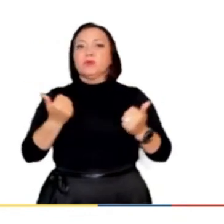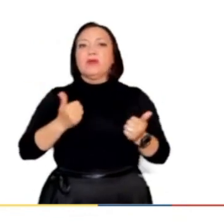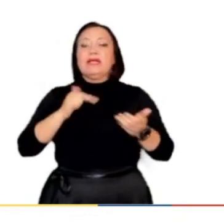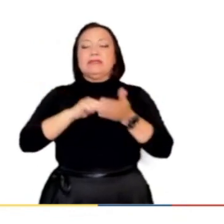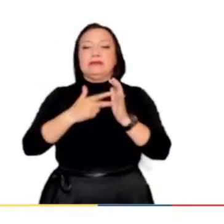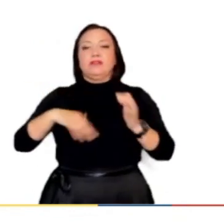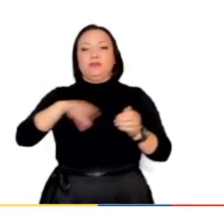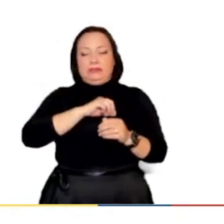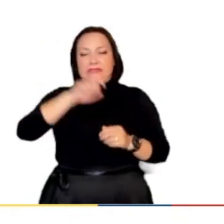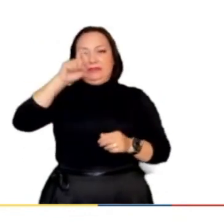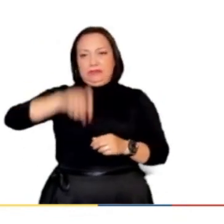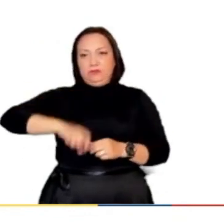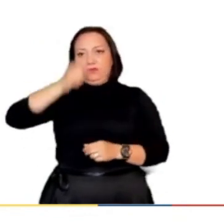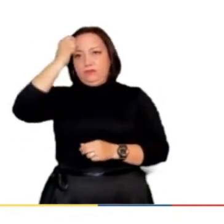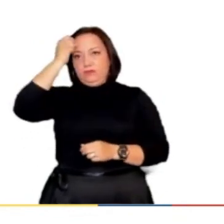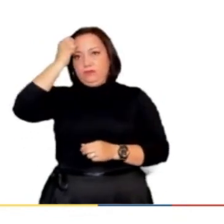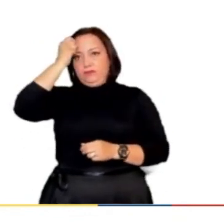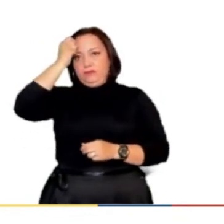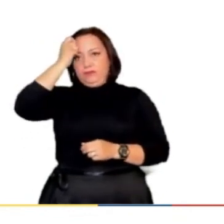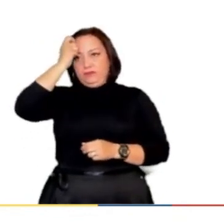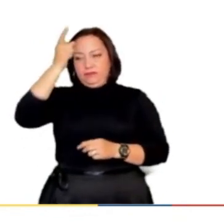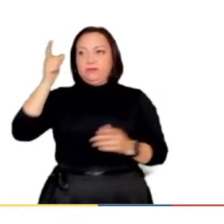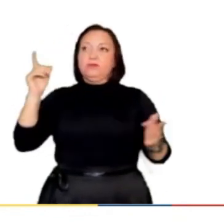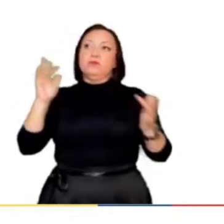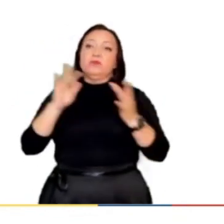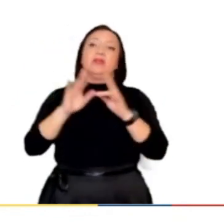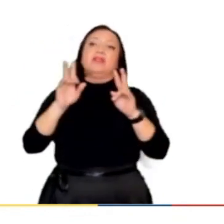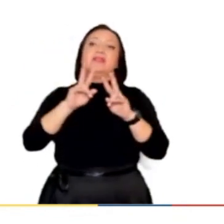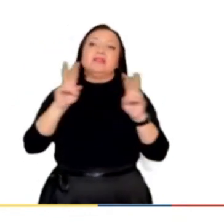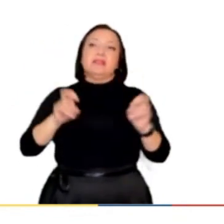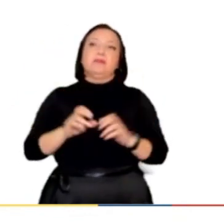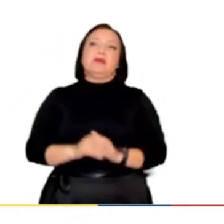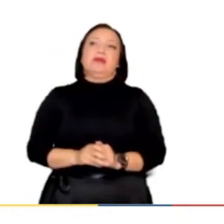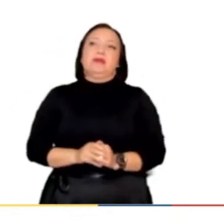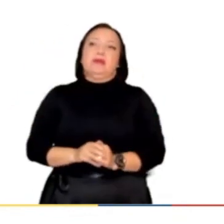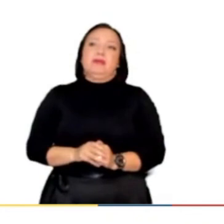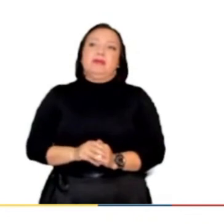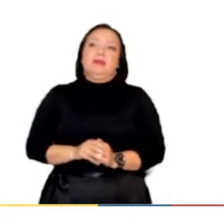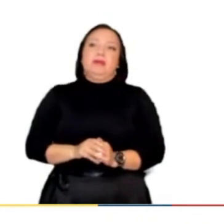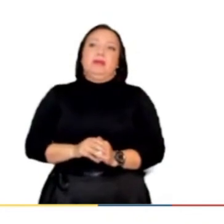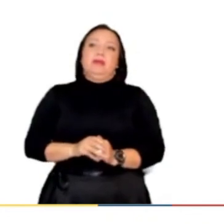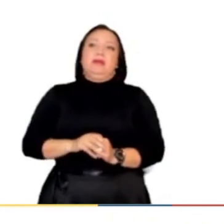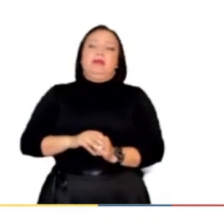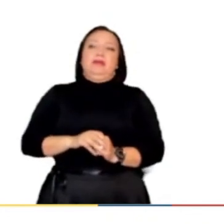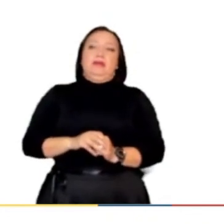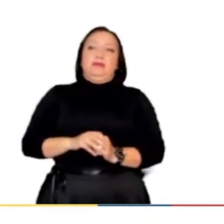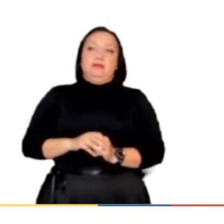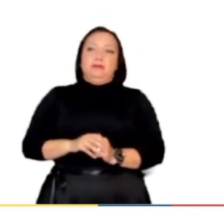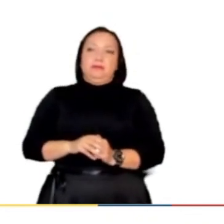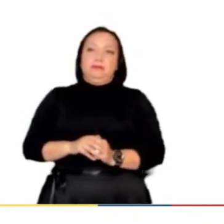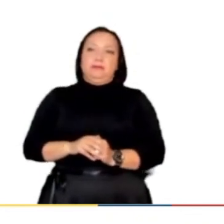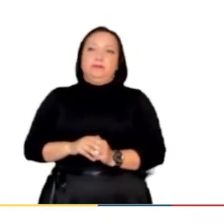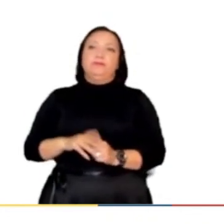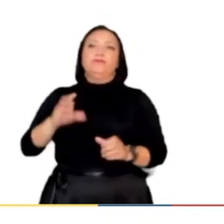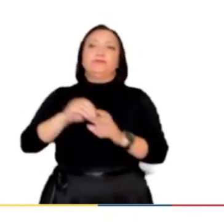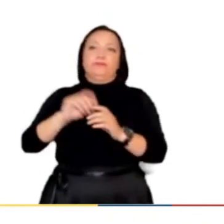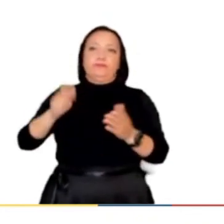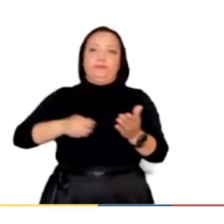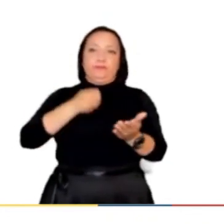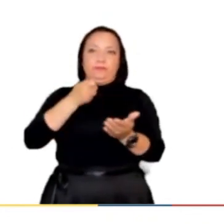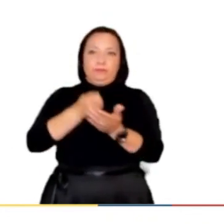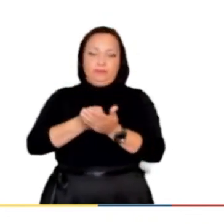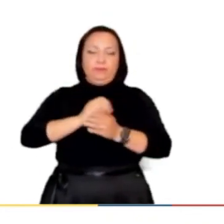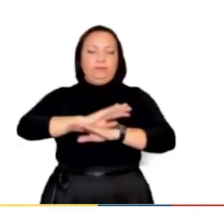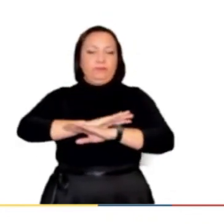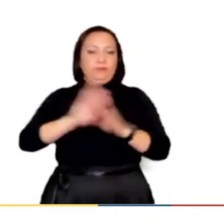entender esencialmente el tema de la LADI. En el tema de la LADI, el pago, una vez que